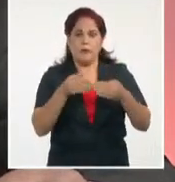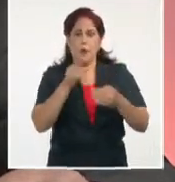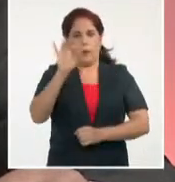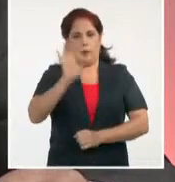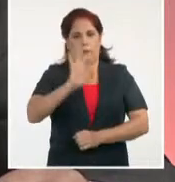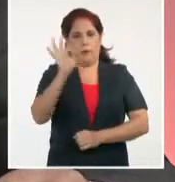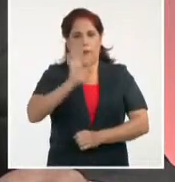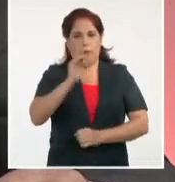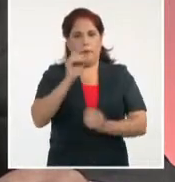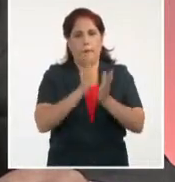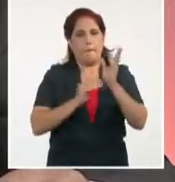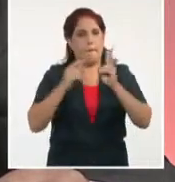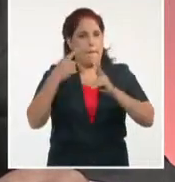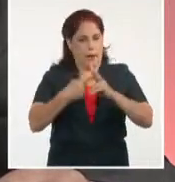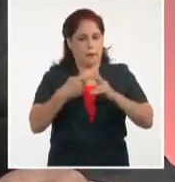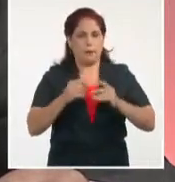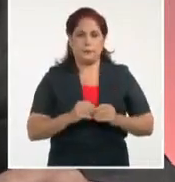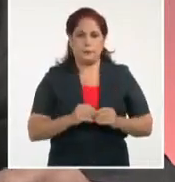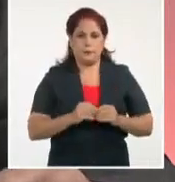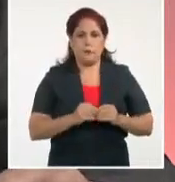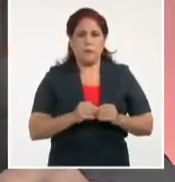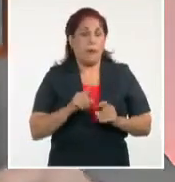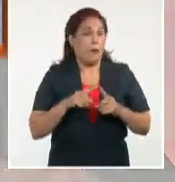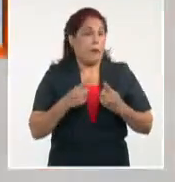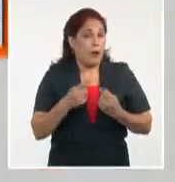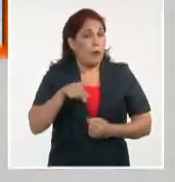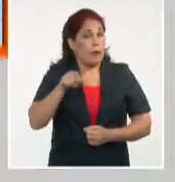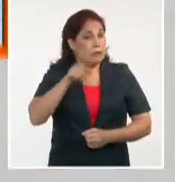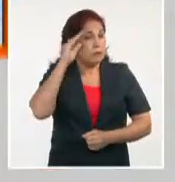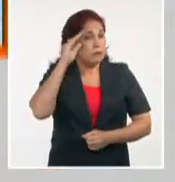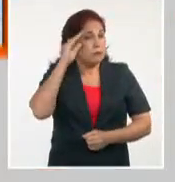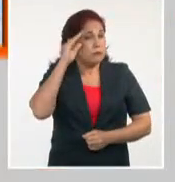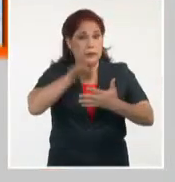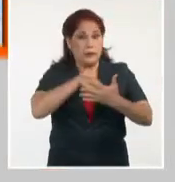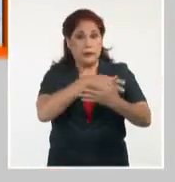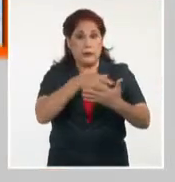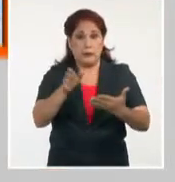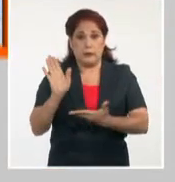en el mes de mayo. Pero hay que fijarse que en el caso de